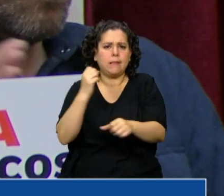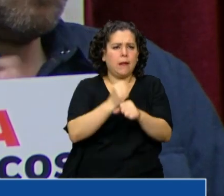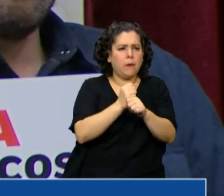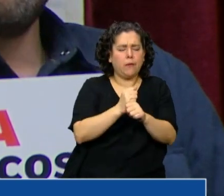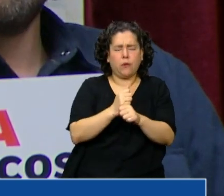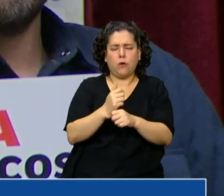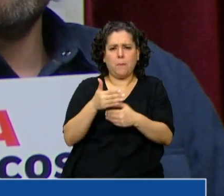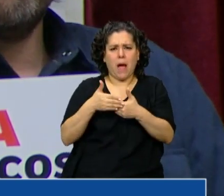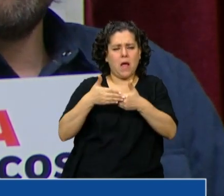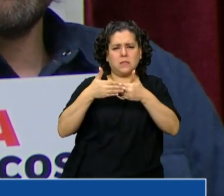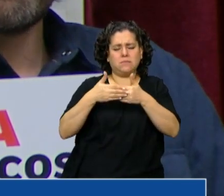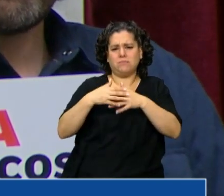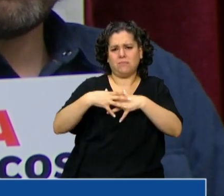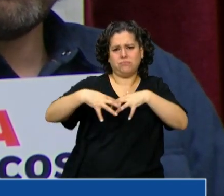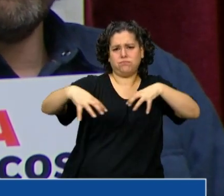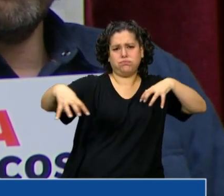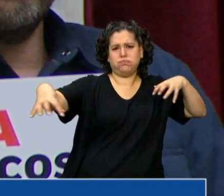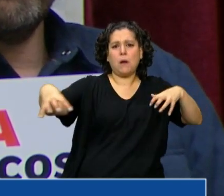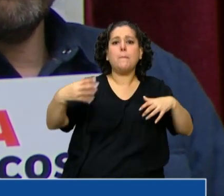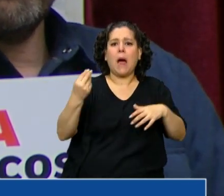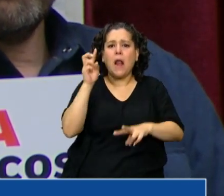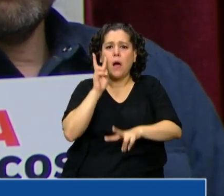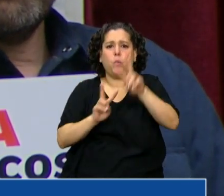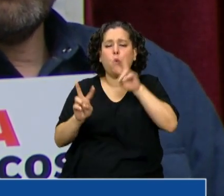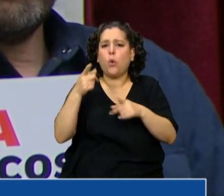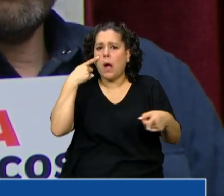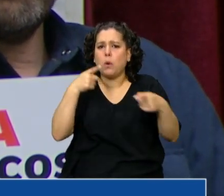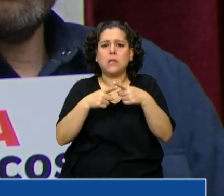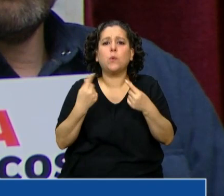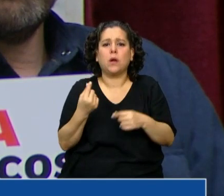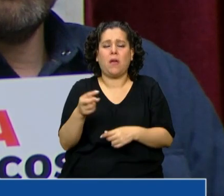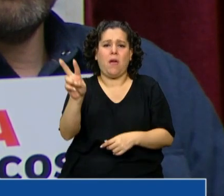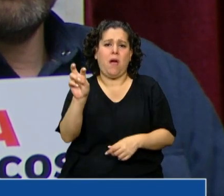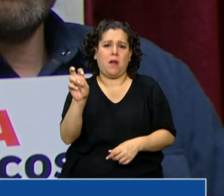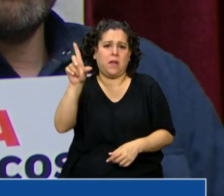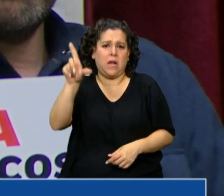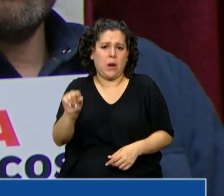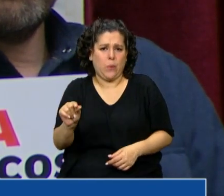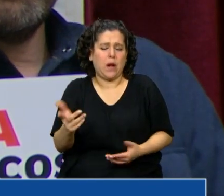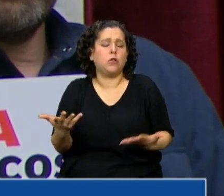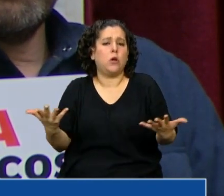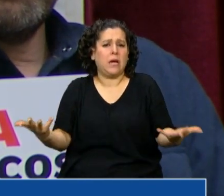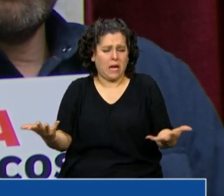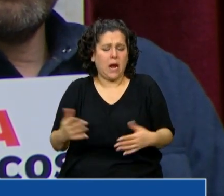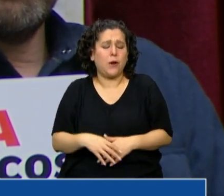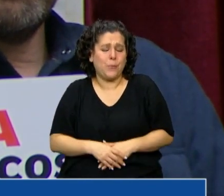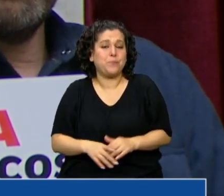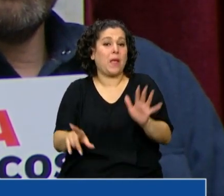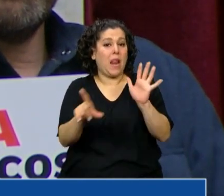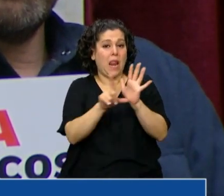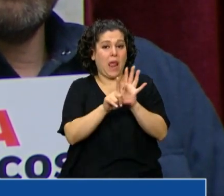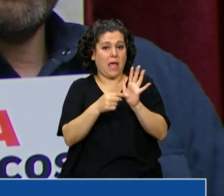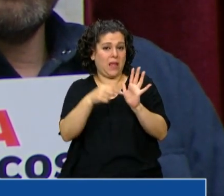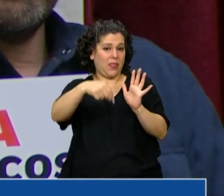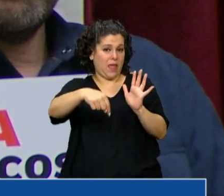algún alquiler un poco más barato. Está claro que la ley